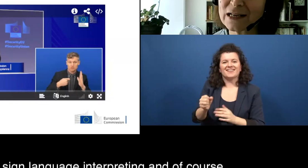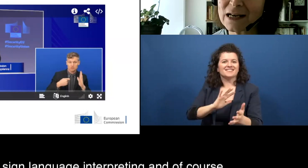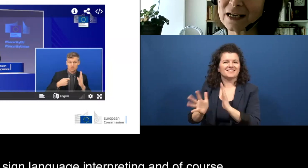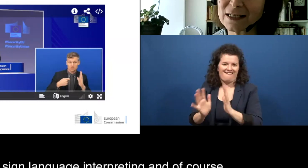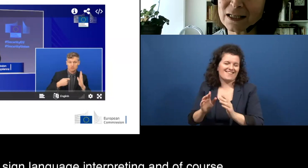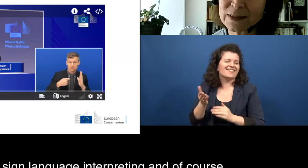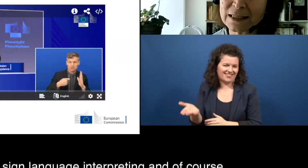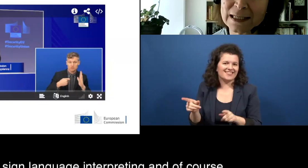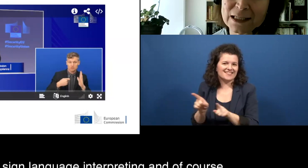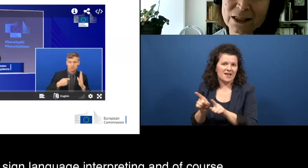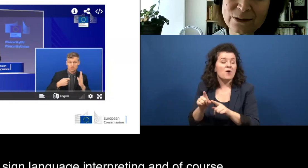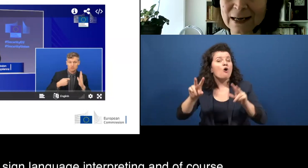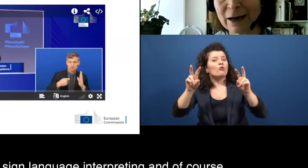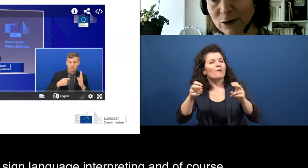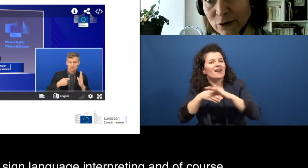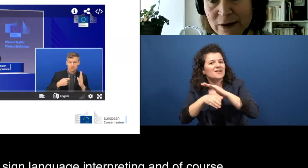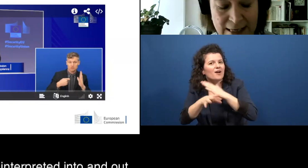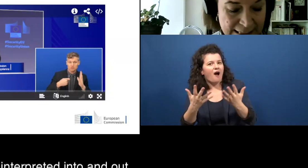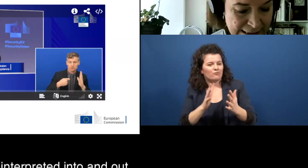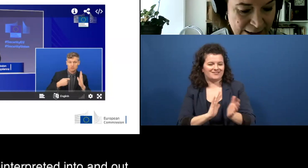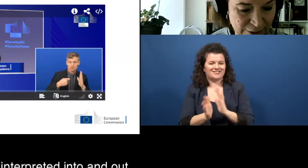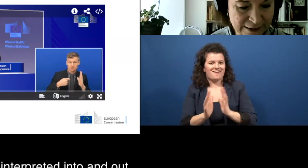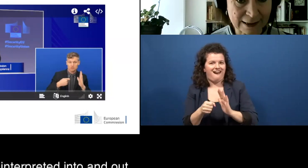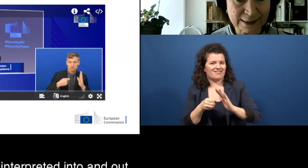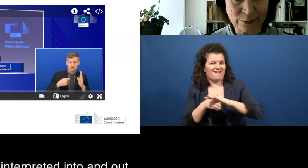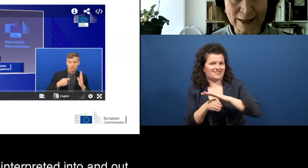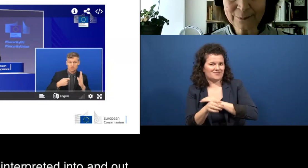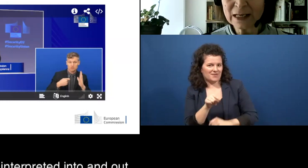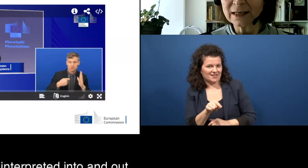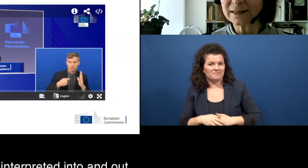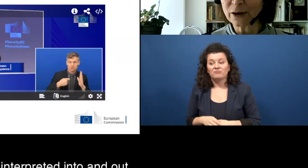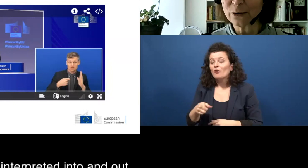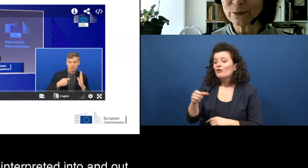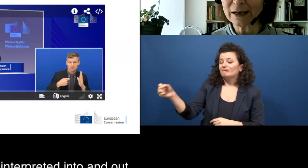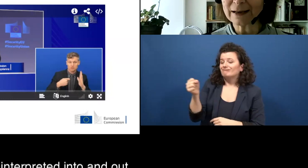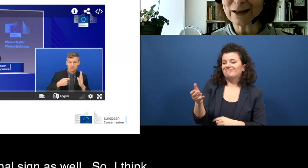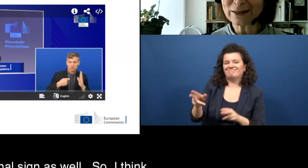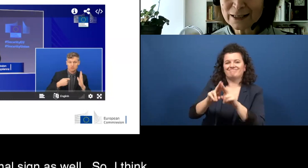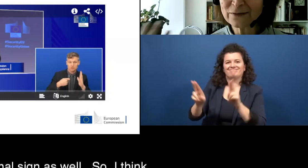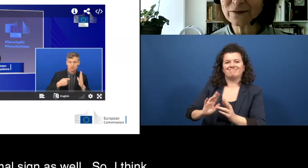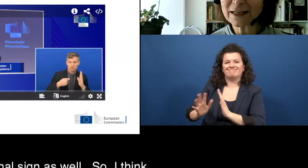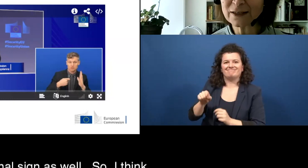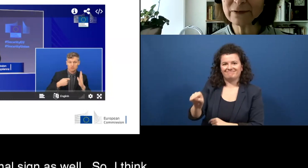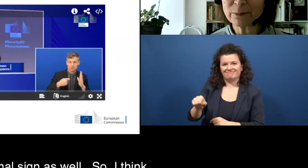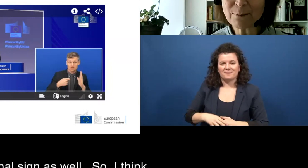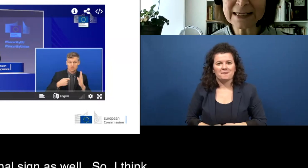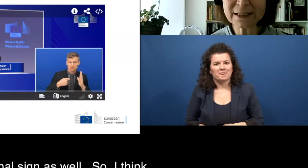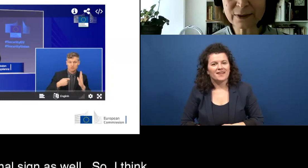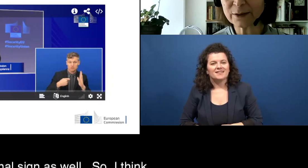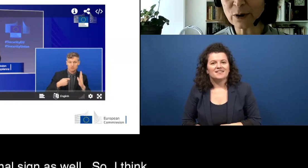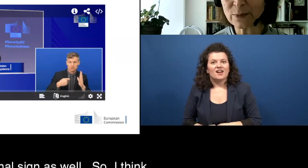través de interpretación de lengua de signos que se interpretó hacia y desde